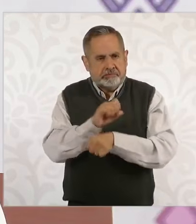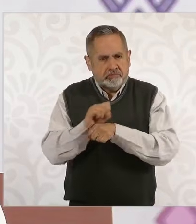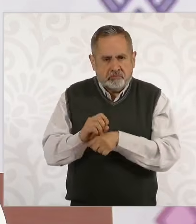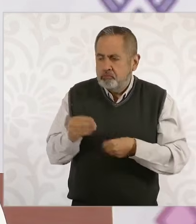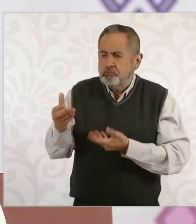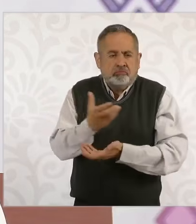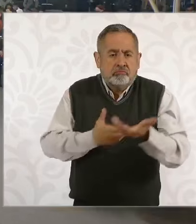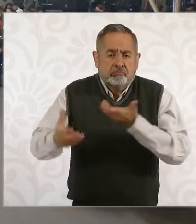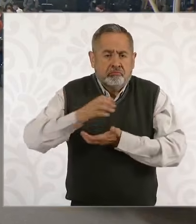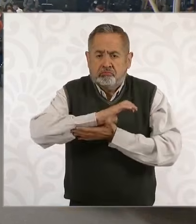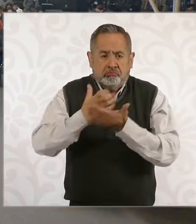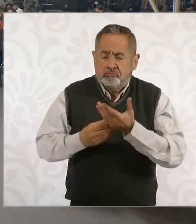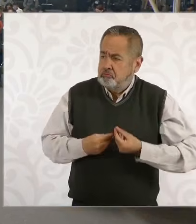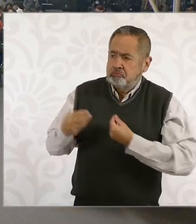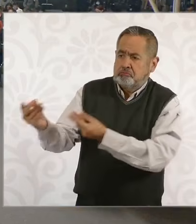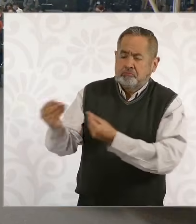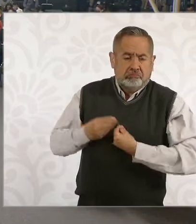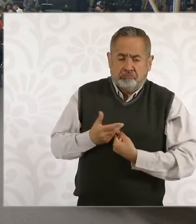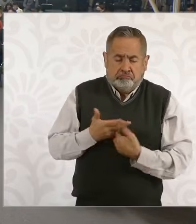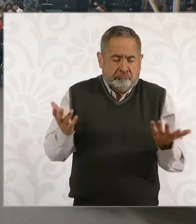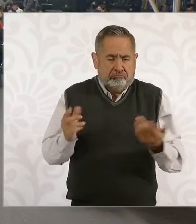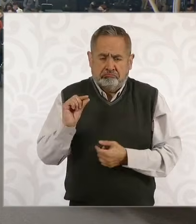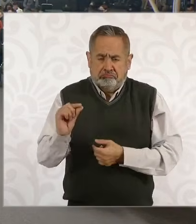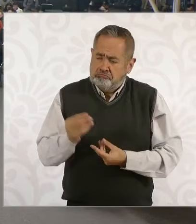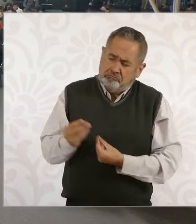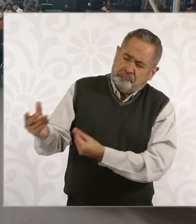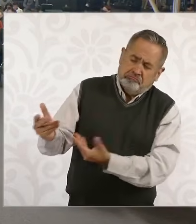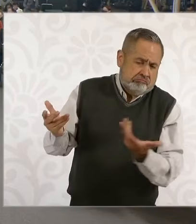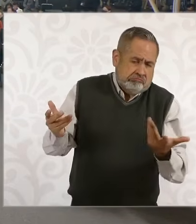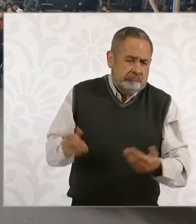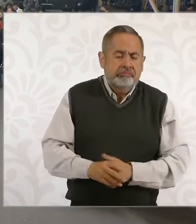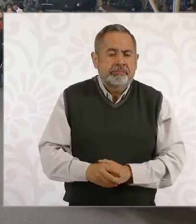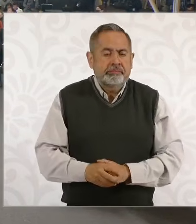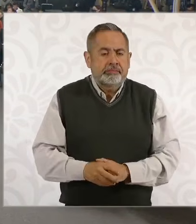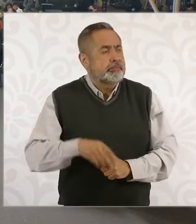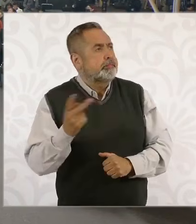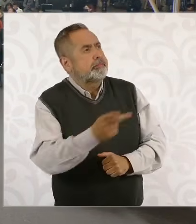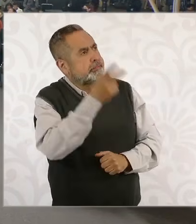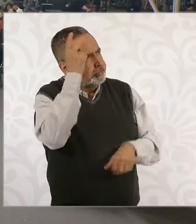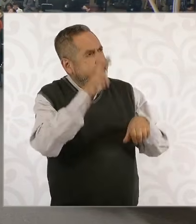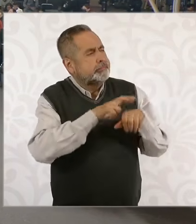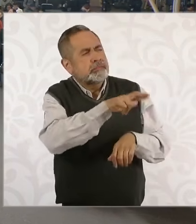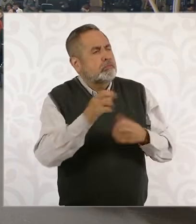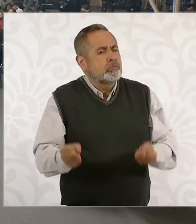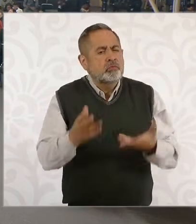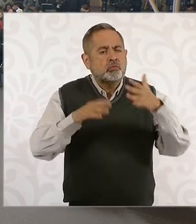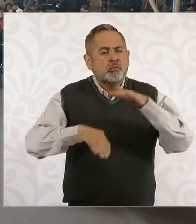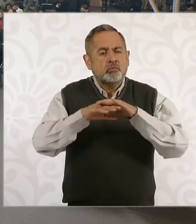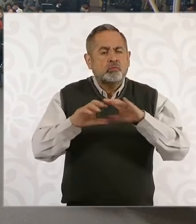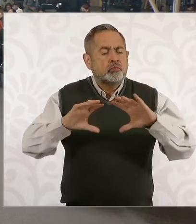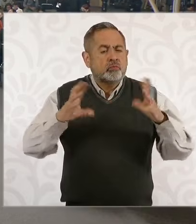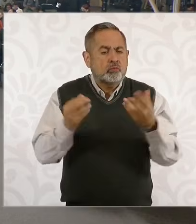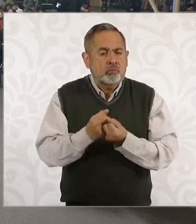el comercio que tenemos, que es muy, muy, muy pequeñito. Sí, director, quisiera preguntarle a cuánto asciende el monto de